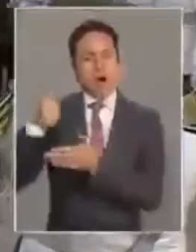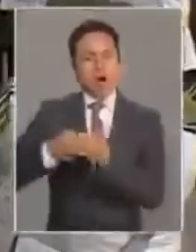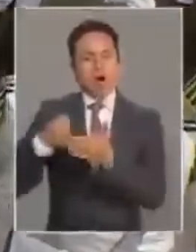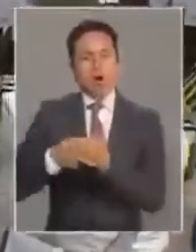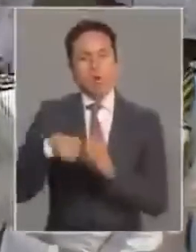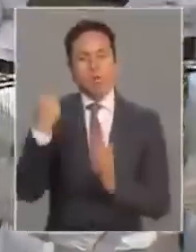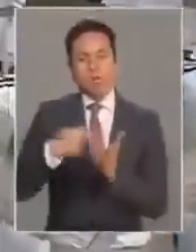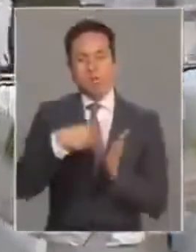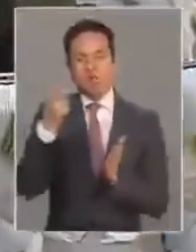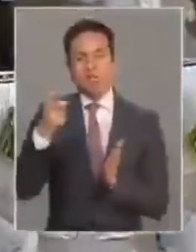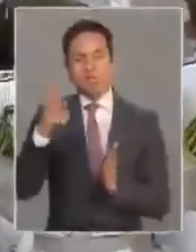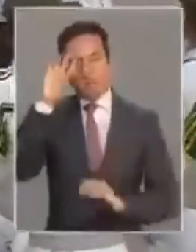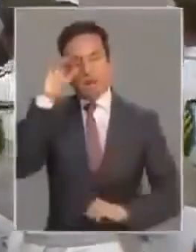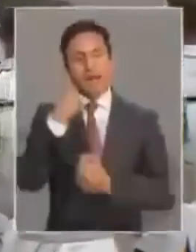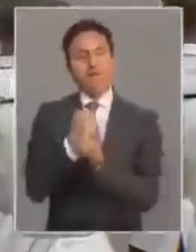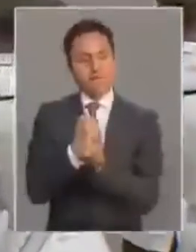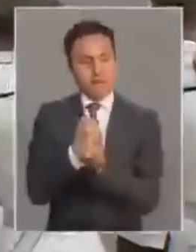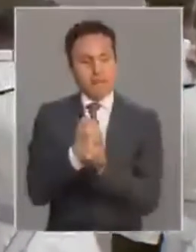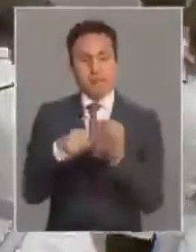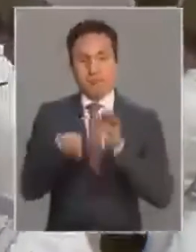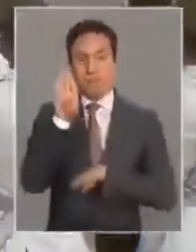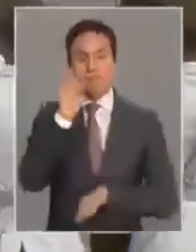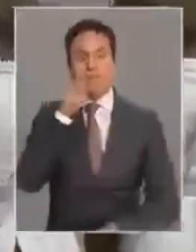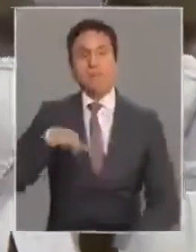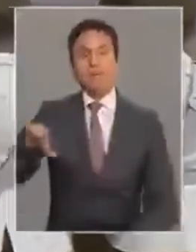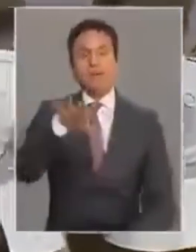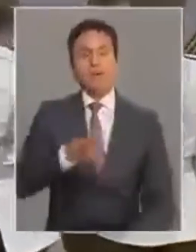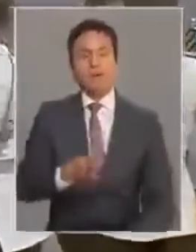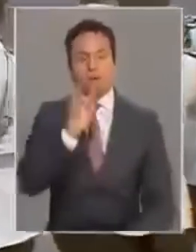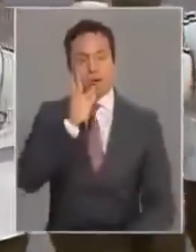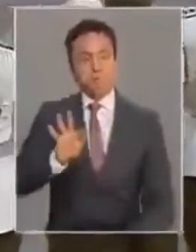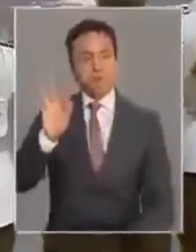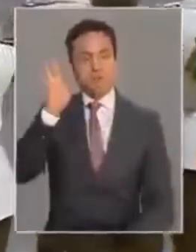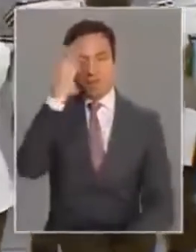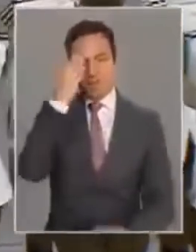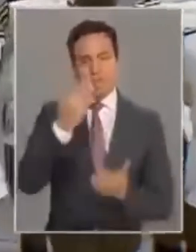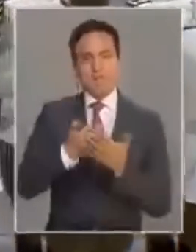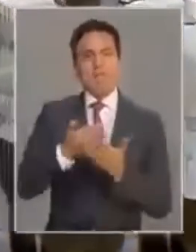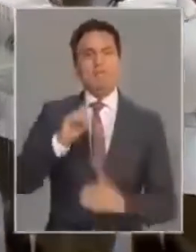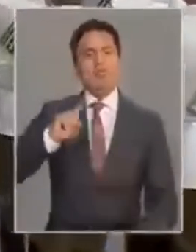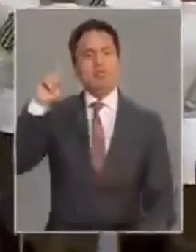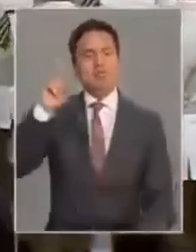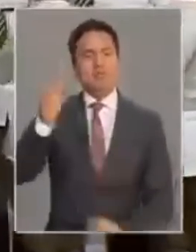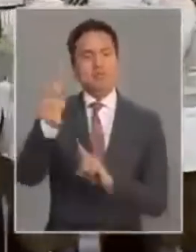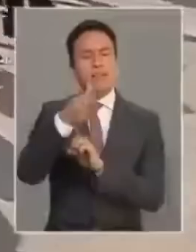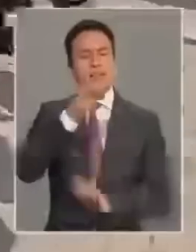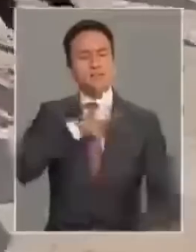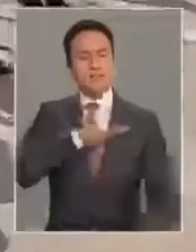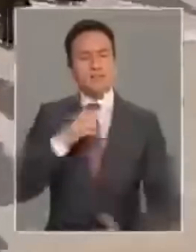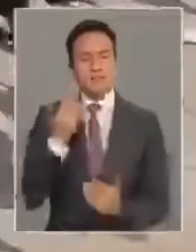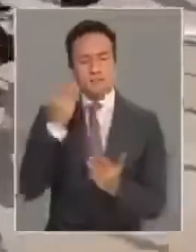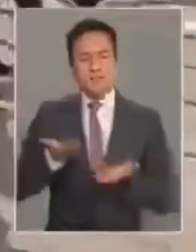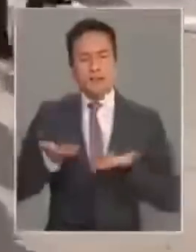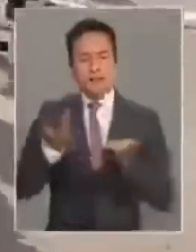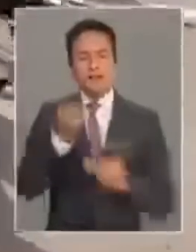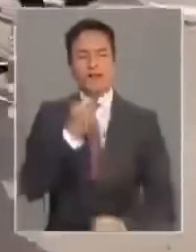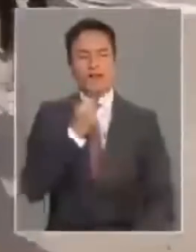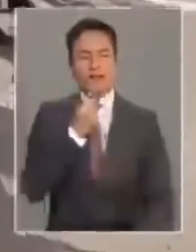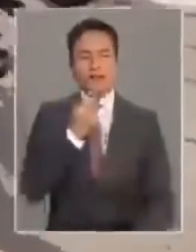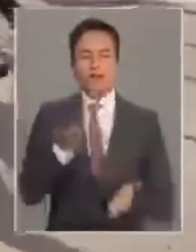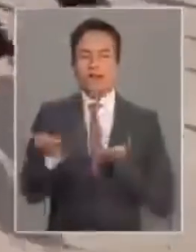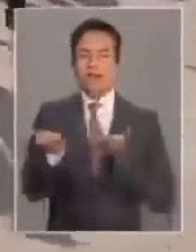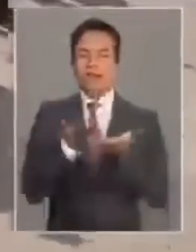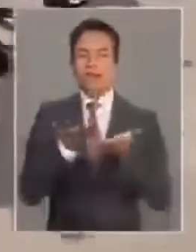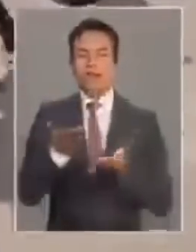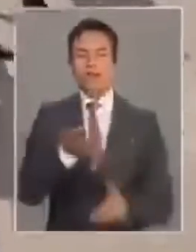realidad. Y 200 carabineros. Y pues, ¿qué te puedo decir? Me gusta mucho. La bandera nacional han entregado su vida al